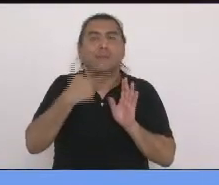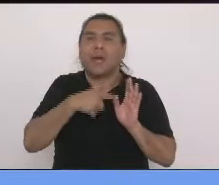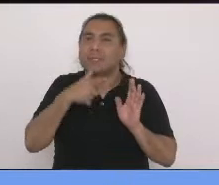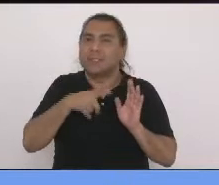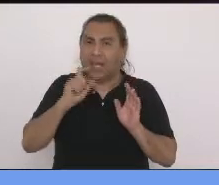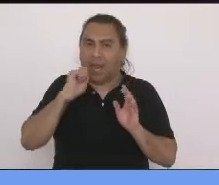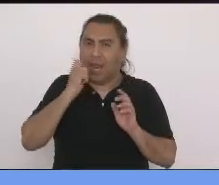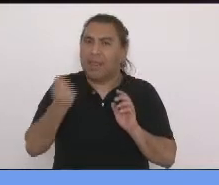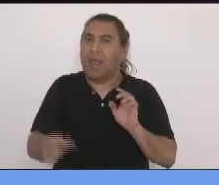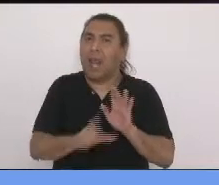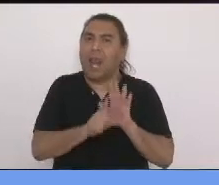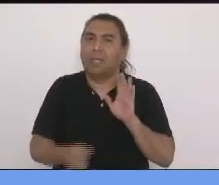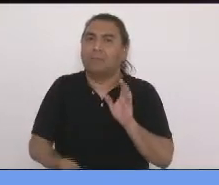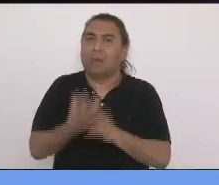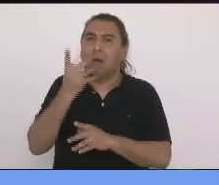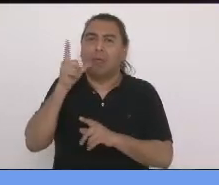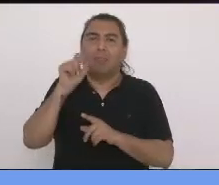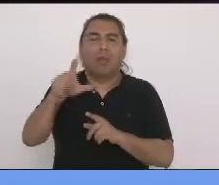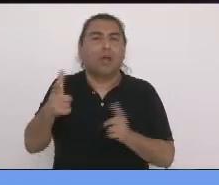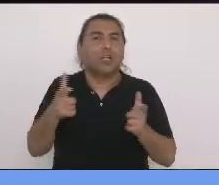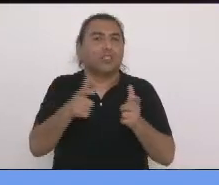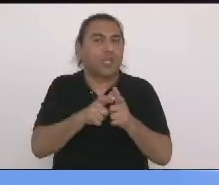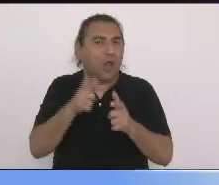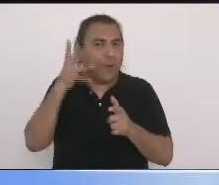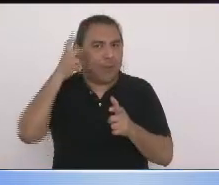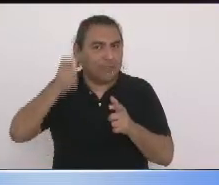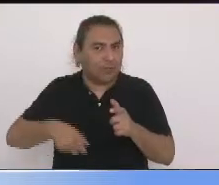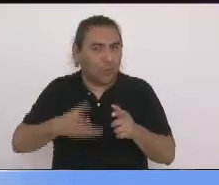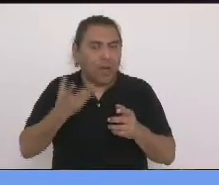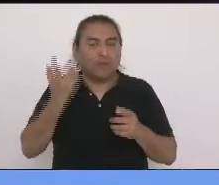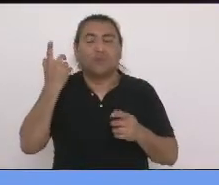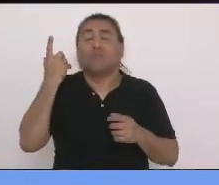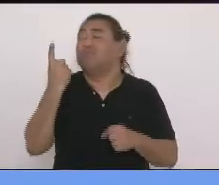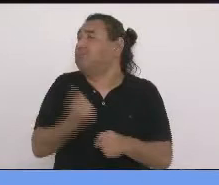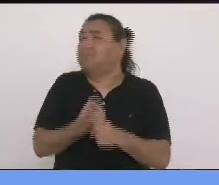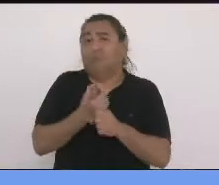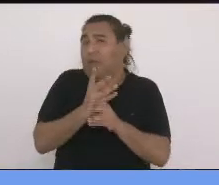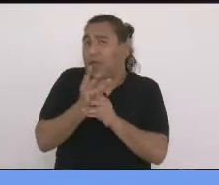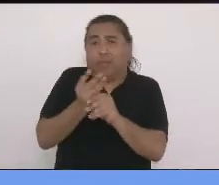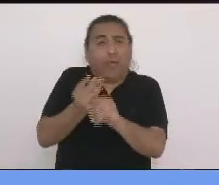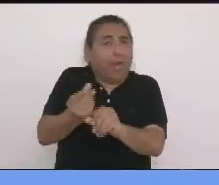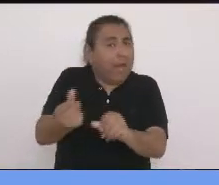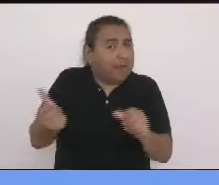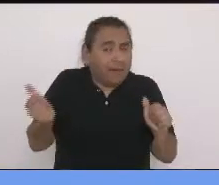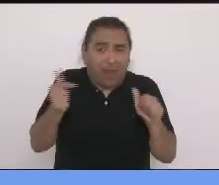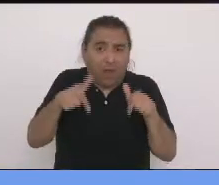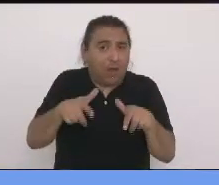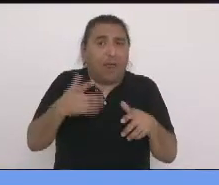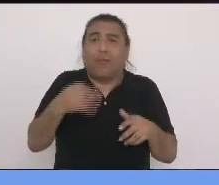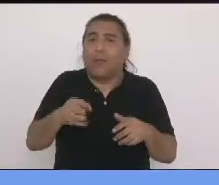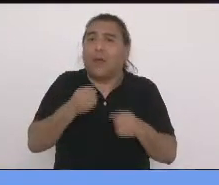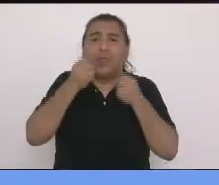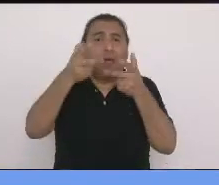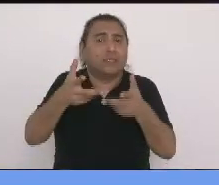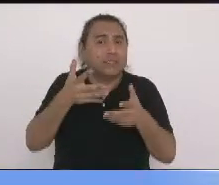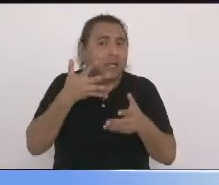del consejo de la magistratura pero no puedo terminar sin decir algo